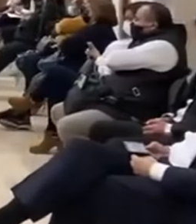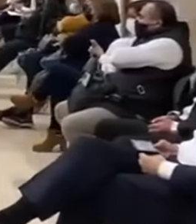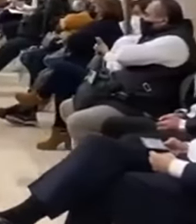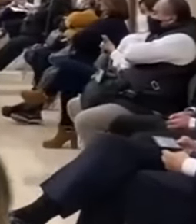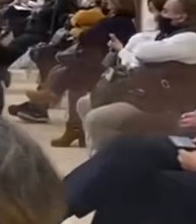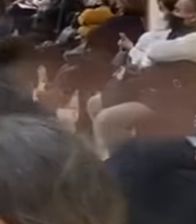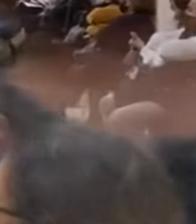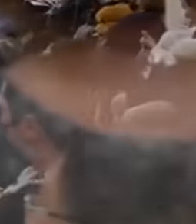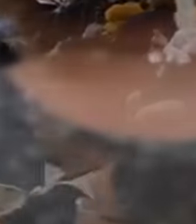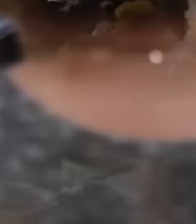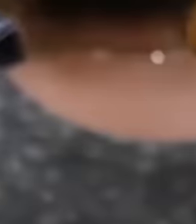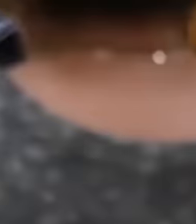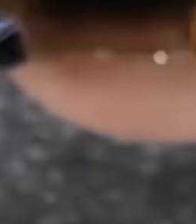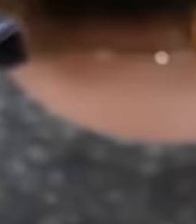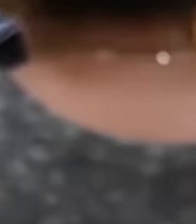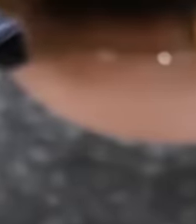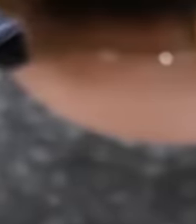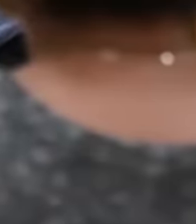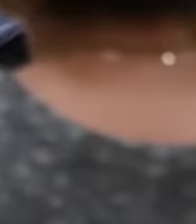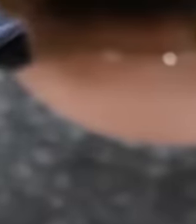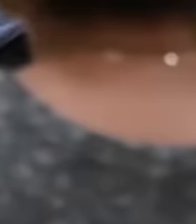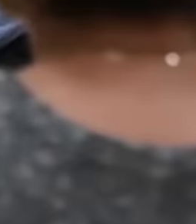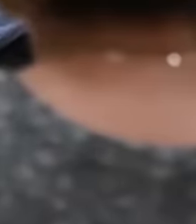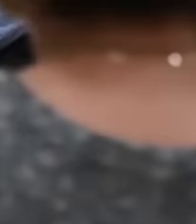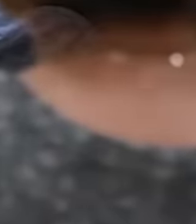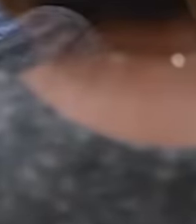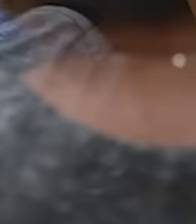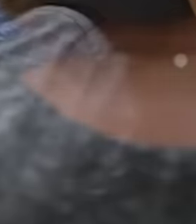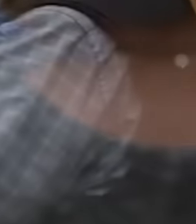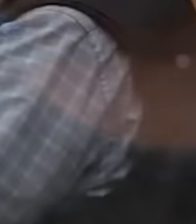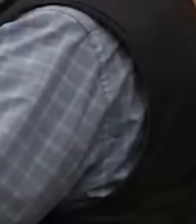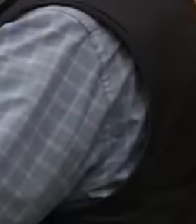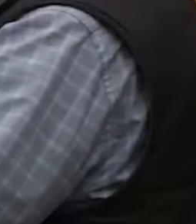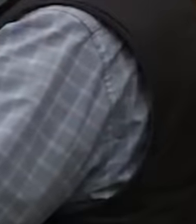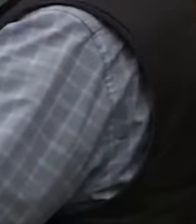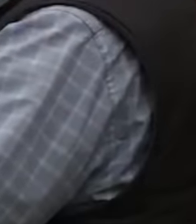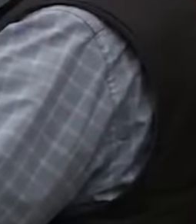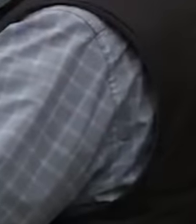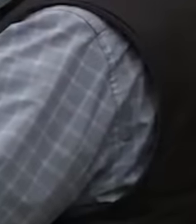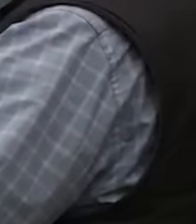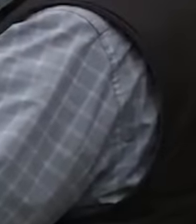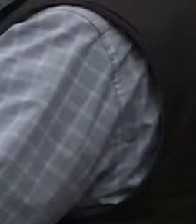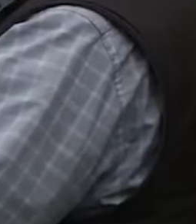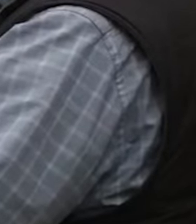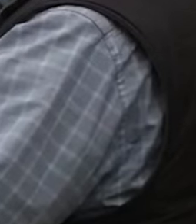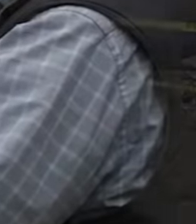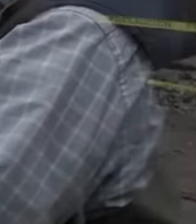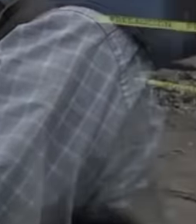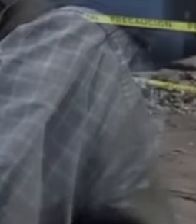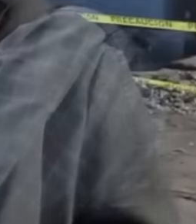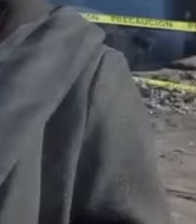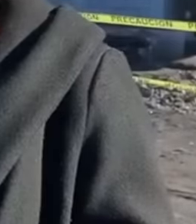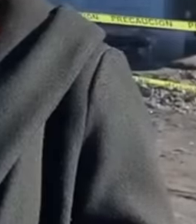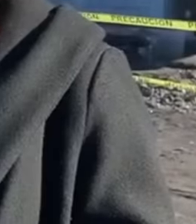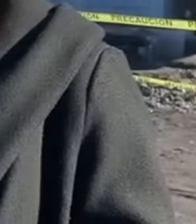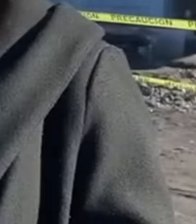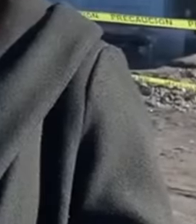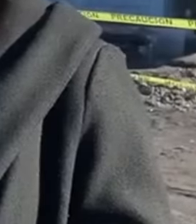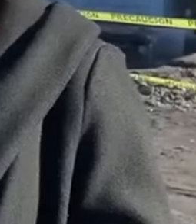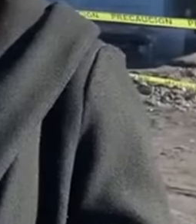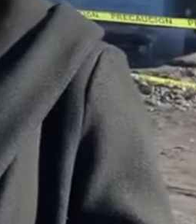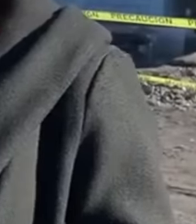estuvimos informando todas las dependencias que forman parte de este plan, cuáles son los avances que hasta